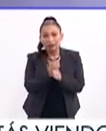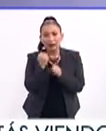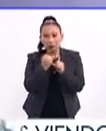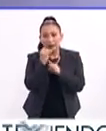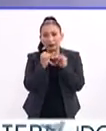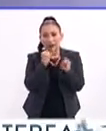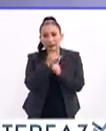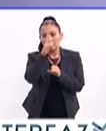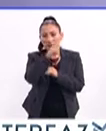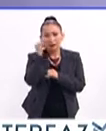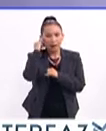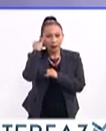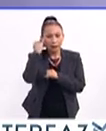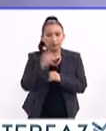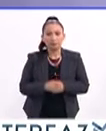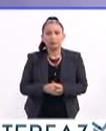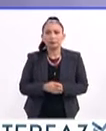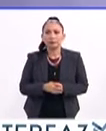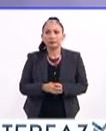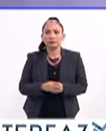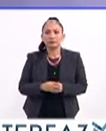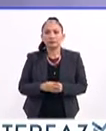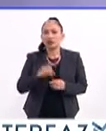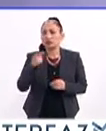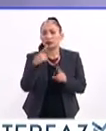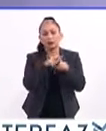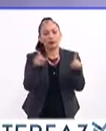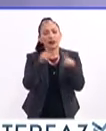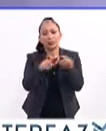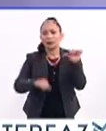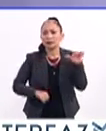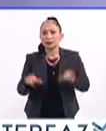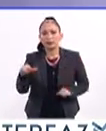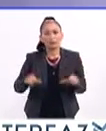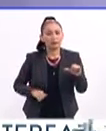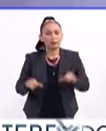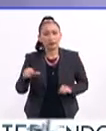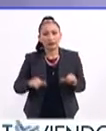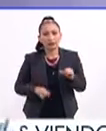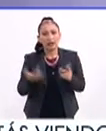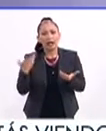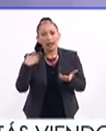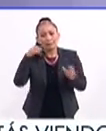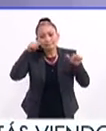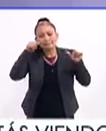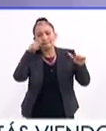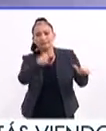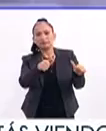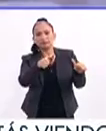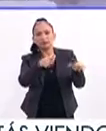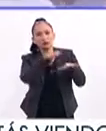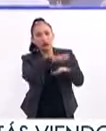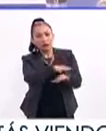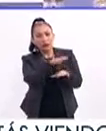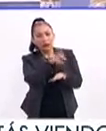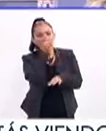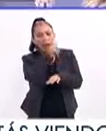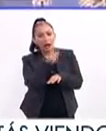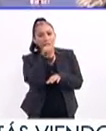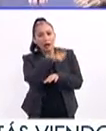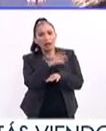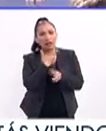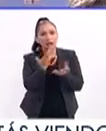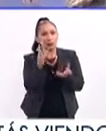Año Internacional de las Lenguas Indígenas. Son muchas las acciones que van a estar enfocadas sobre estas lenguas que